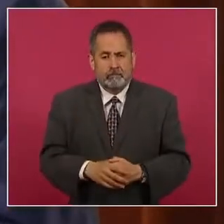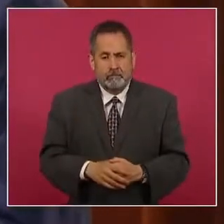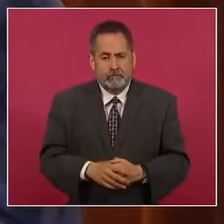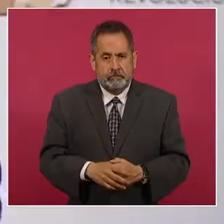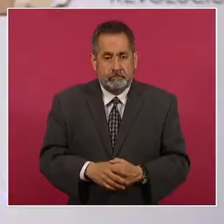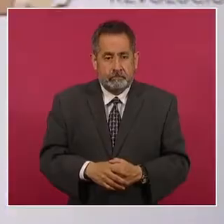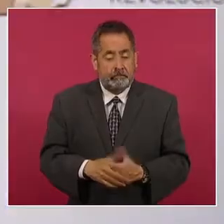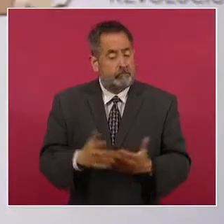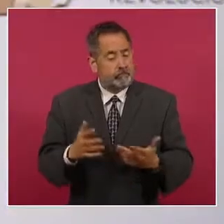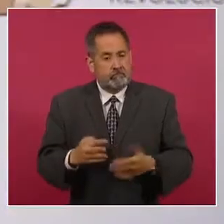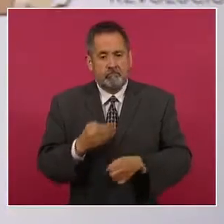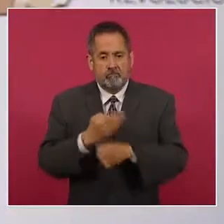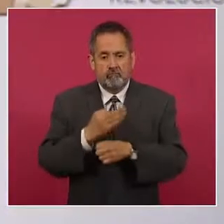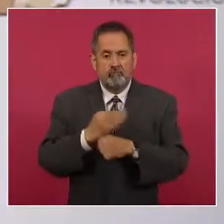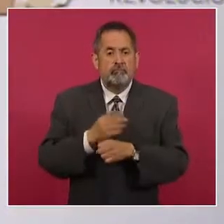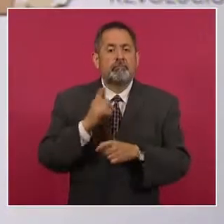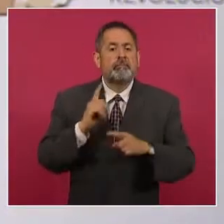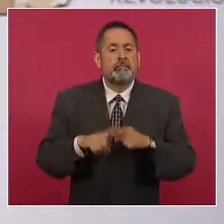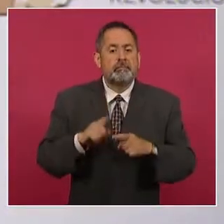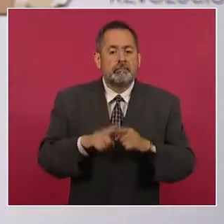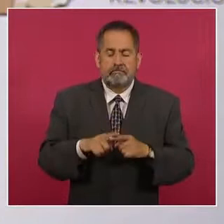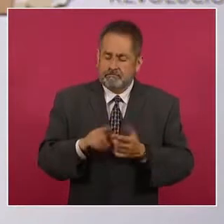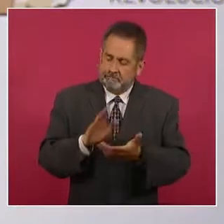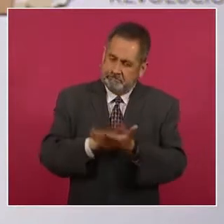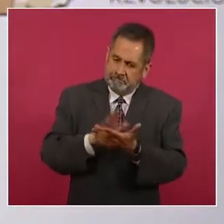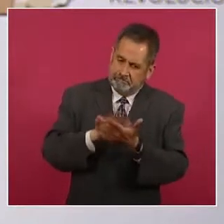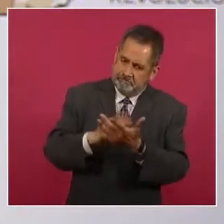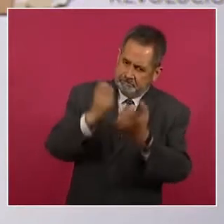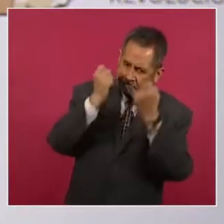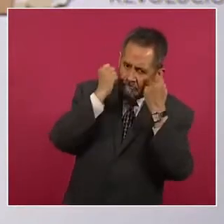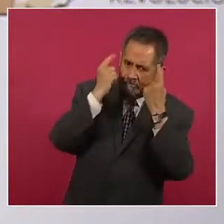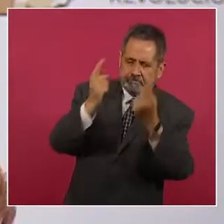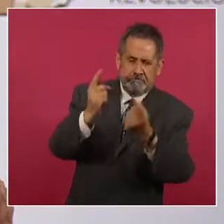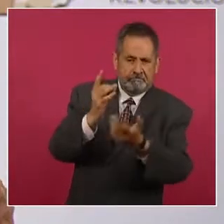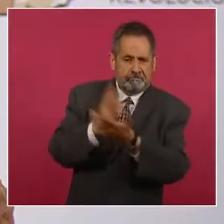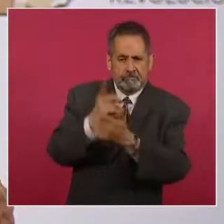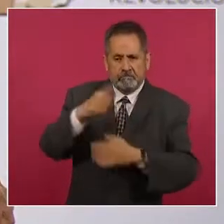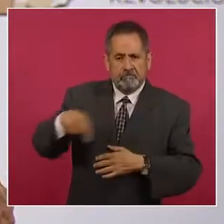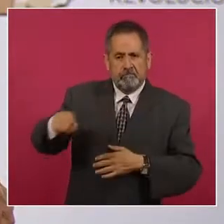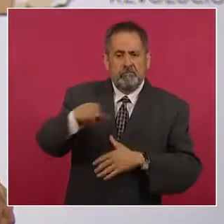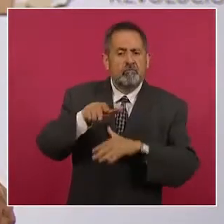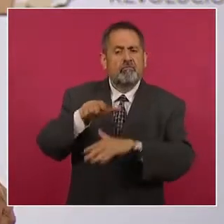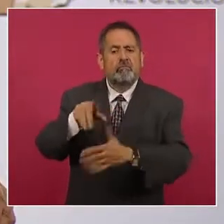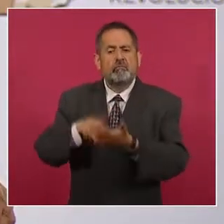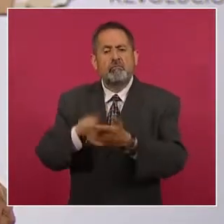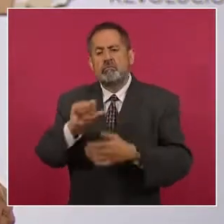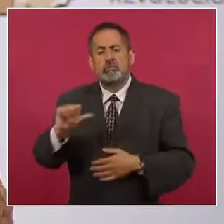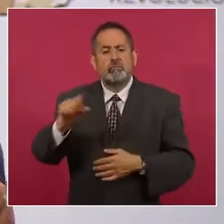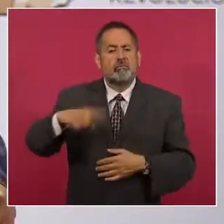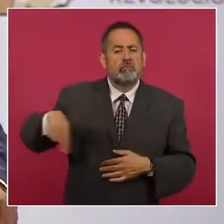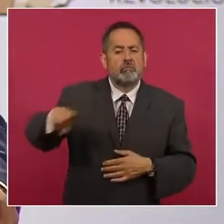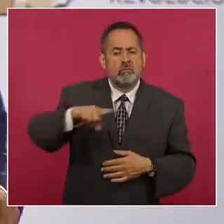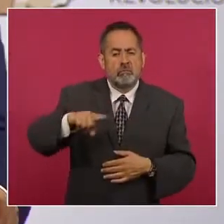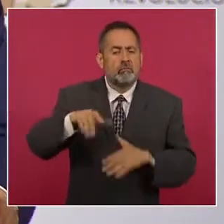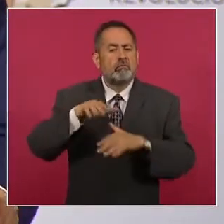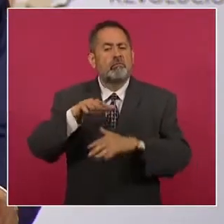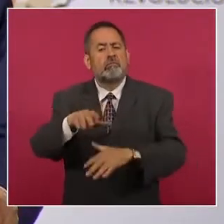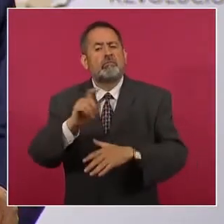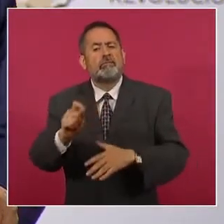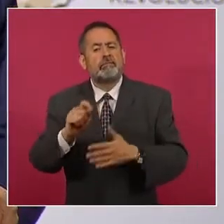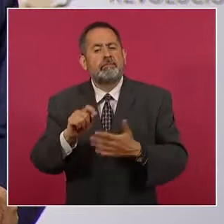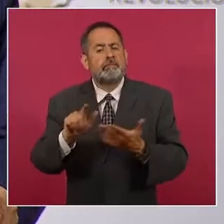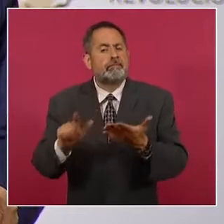exclusivo el mérito de ustedes en cuanto a la